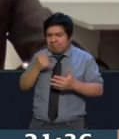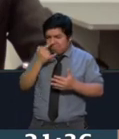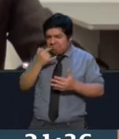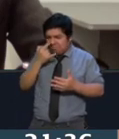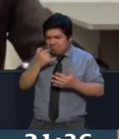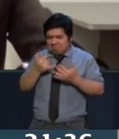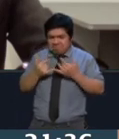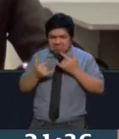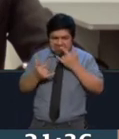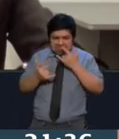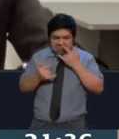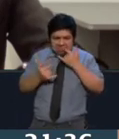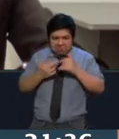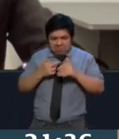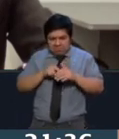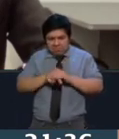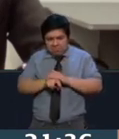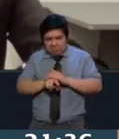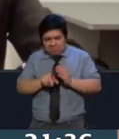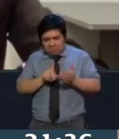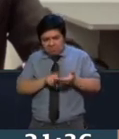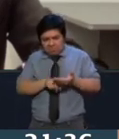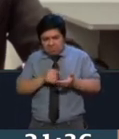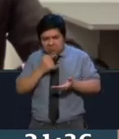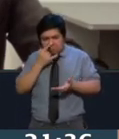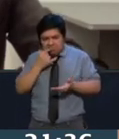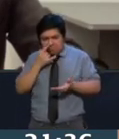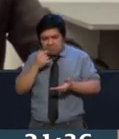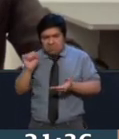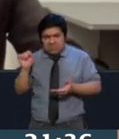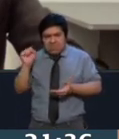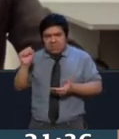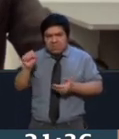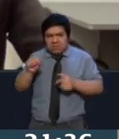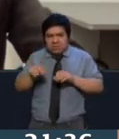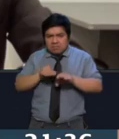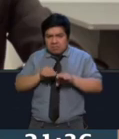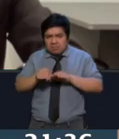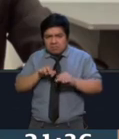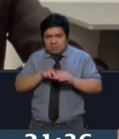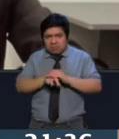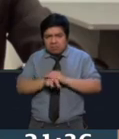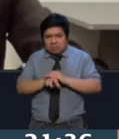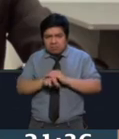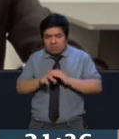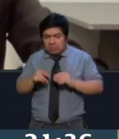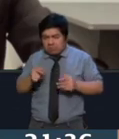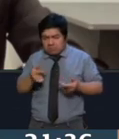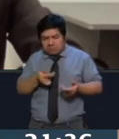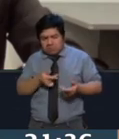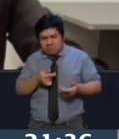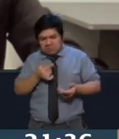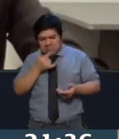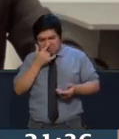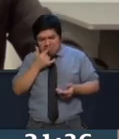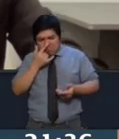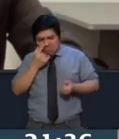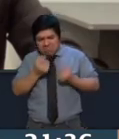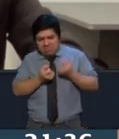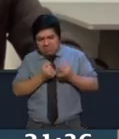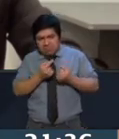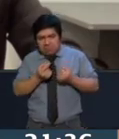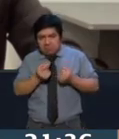hechos atípicos en las instalaciones del metro, que incluso integrantes del Sindicato de Trabajadores del Metro reconocían en audios que